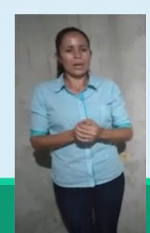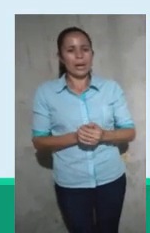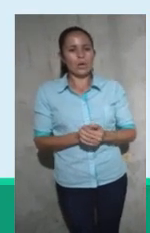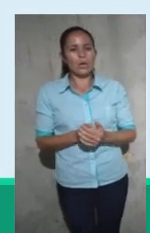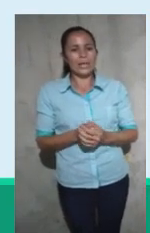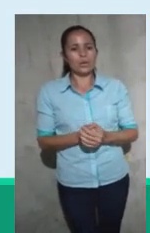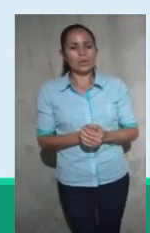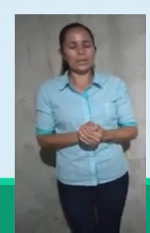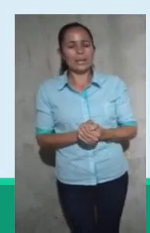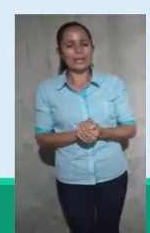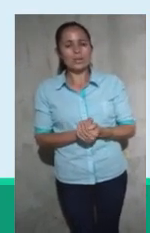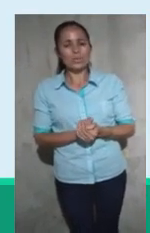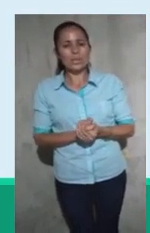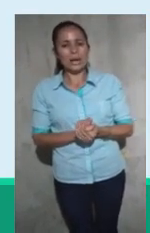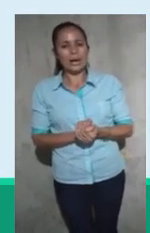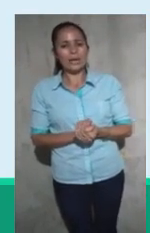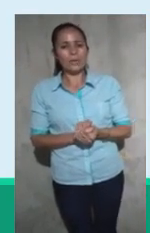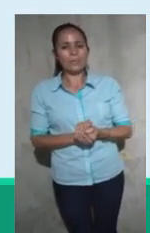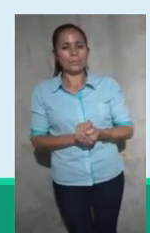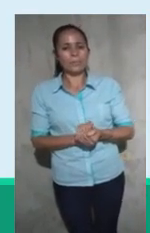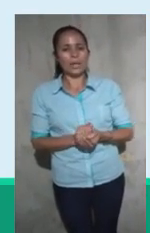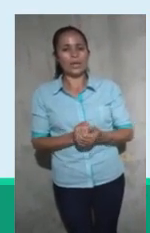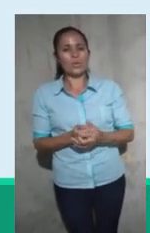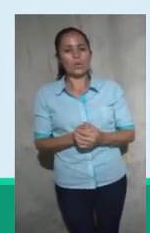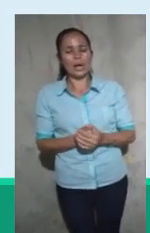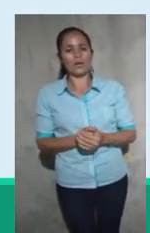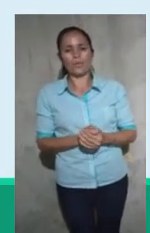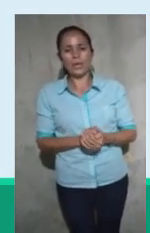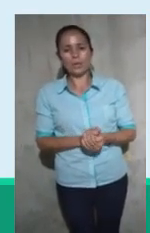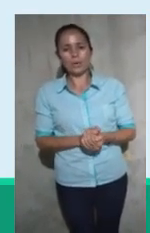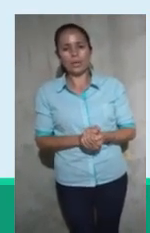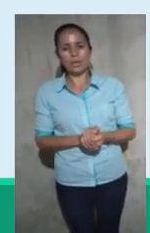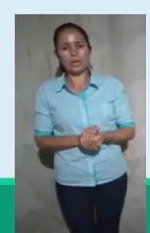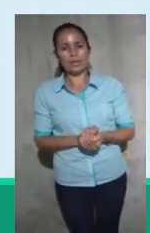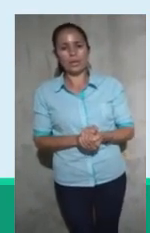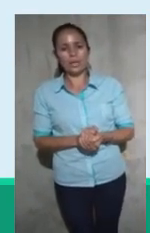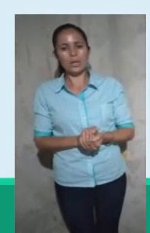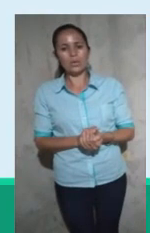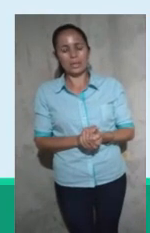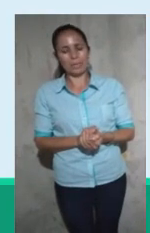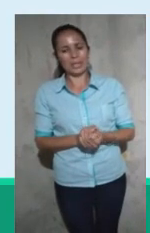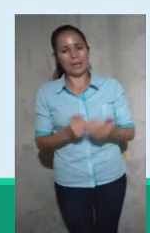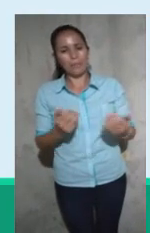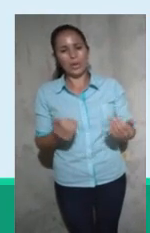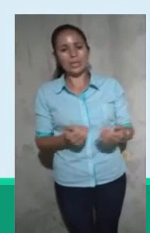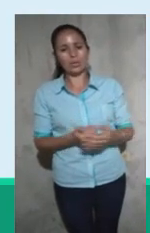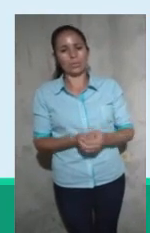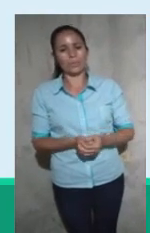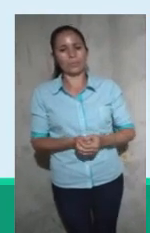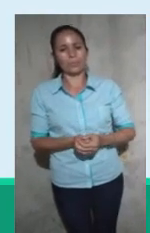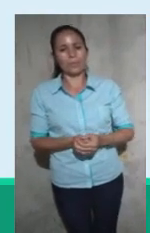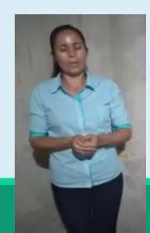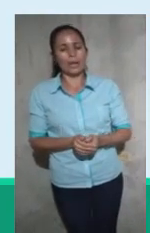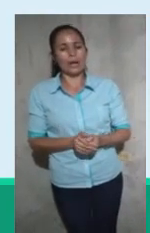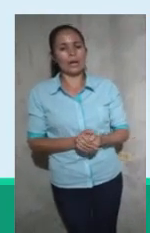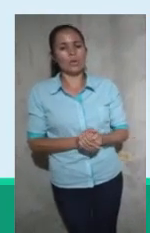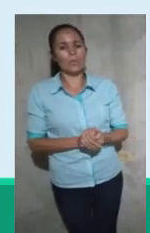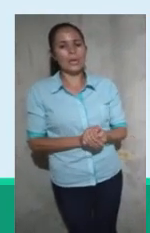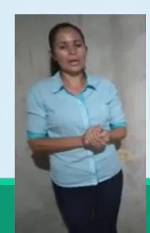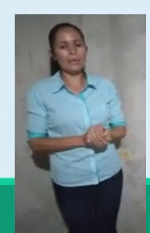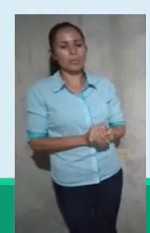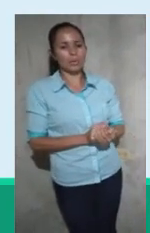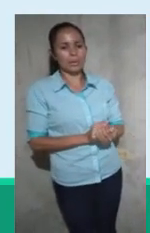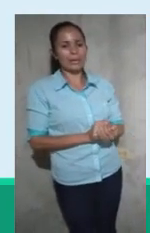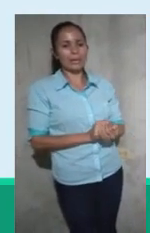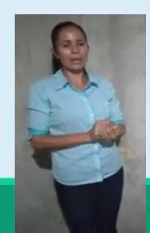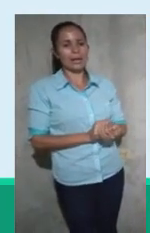es un trabajo en donde tenés un salario y un horario fijo y conservas el puesto. Algo